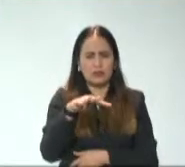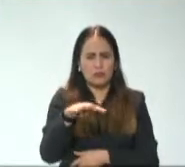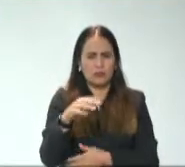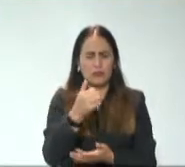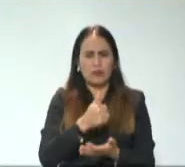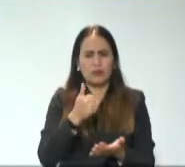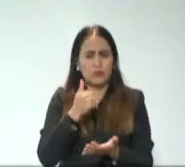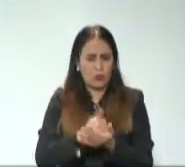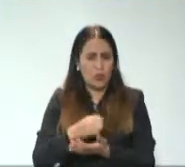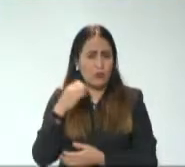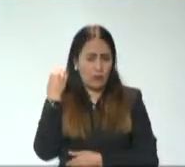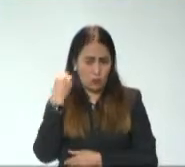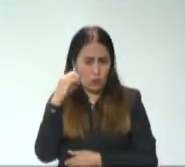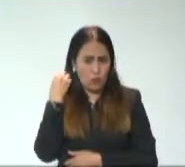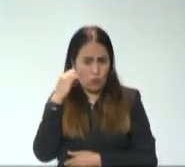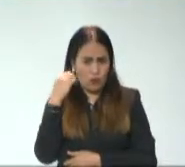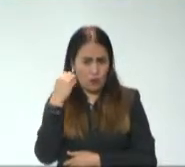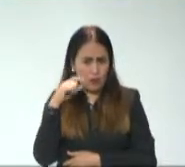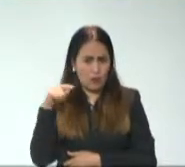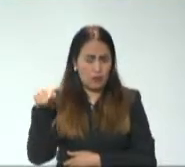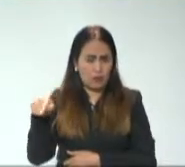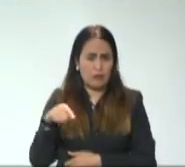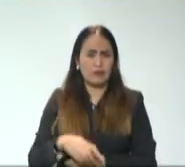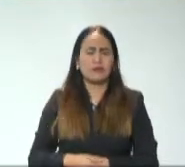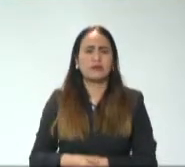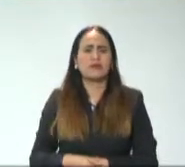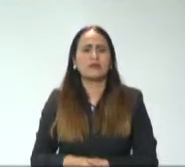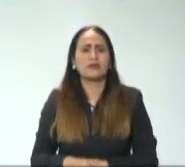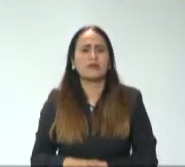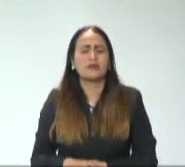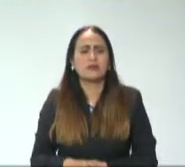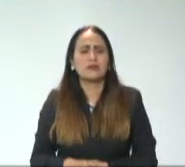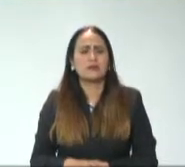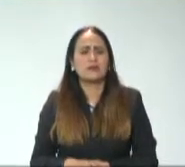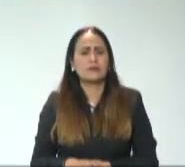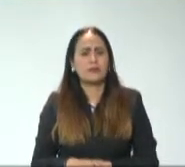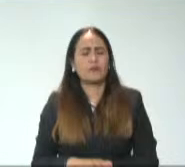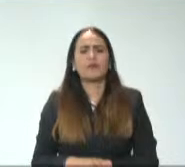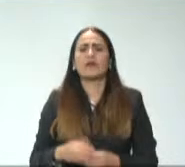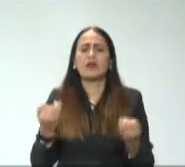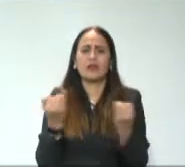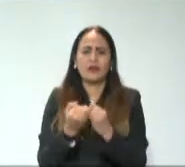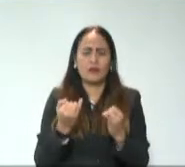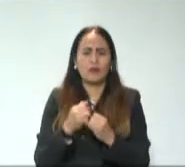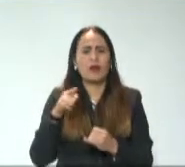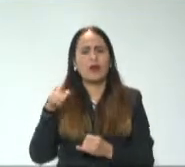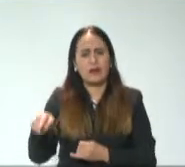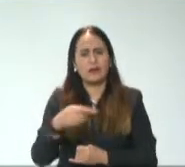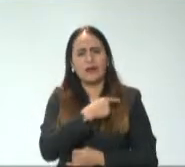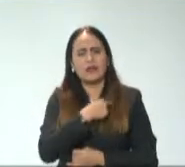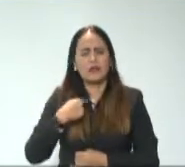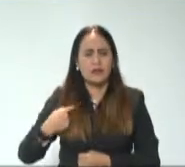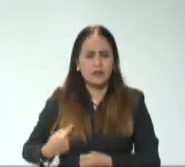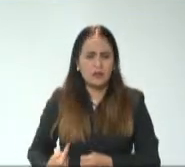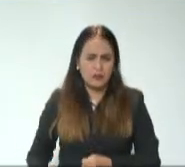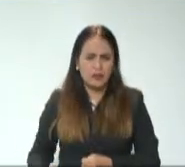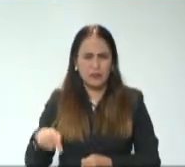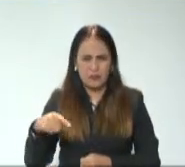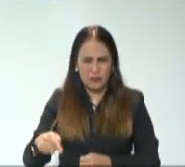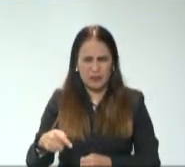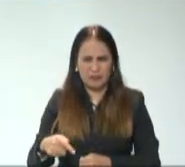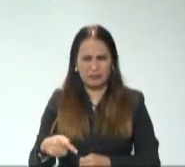de oajan de la República popular china inició un rebrote de neumonía denominado como la